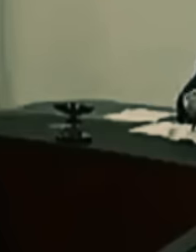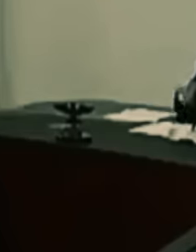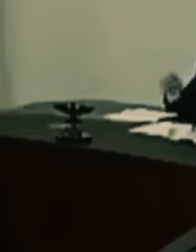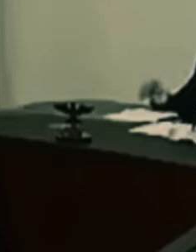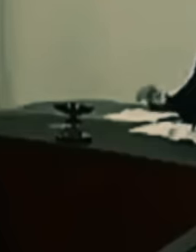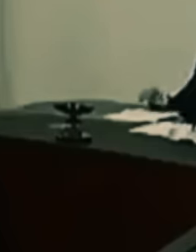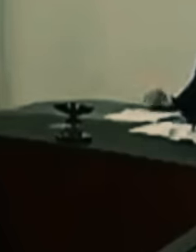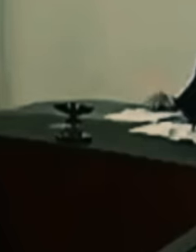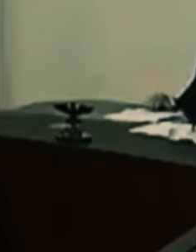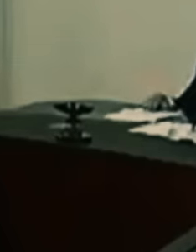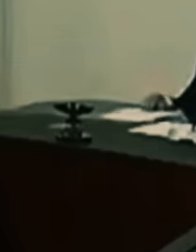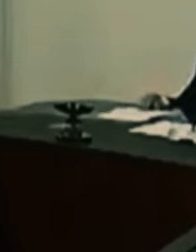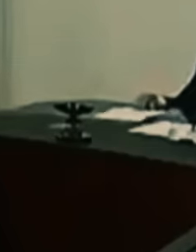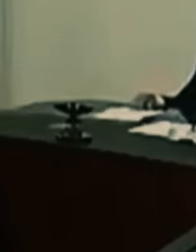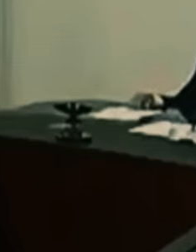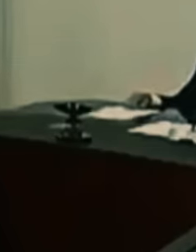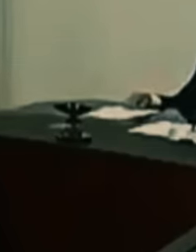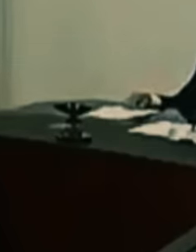Cómo